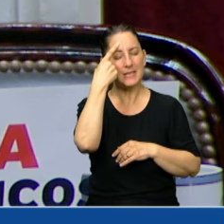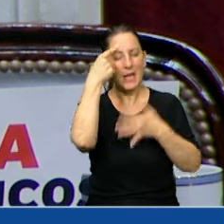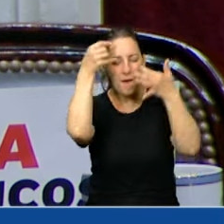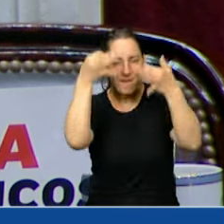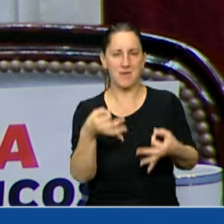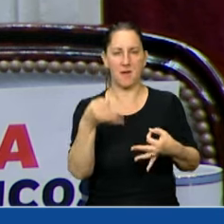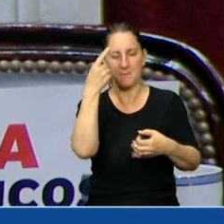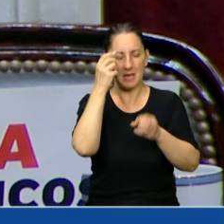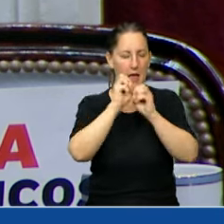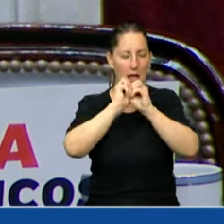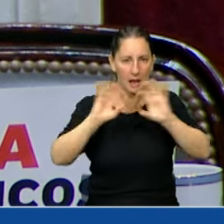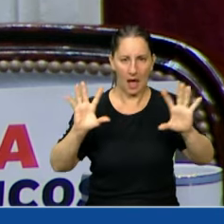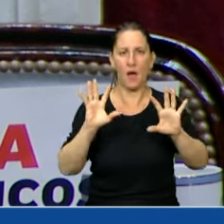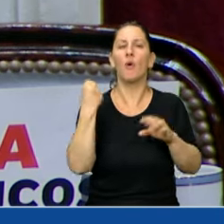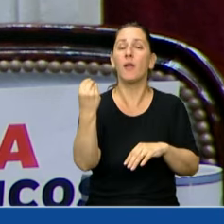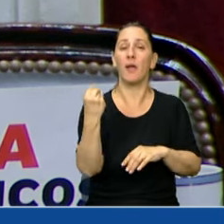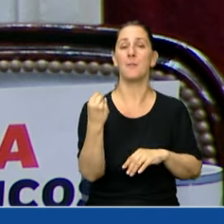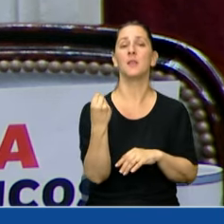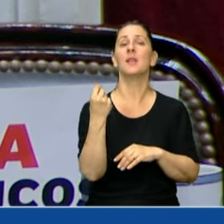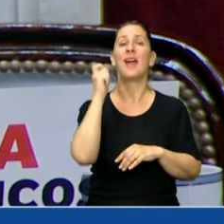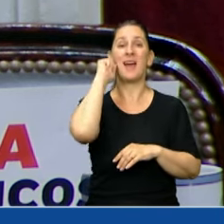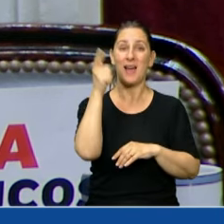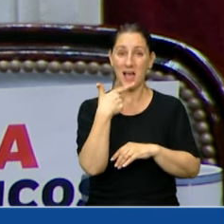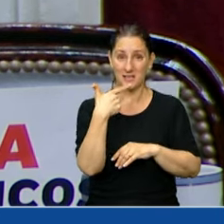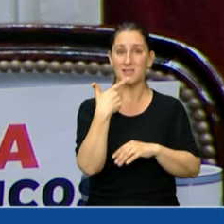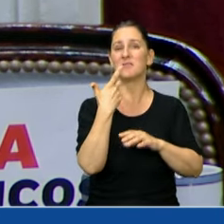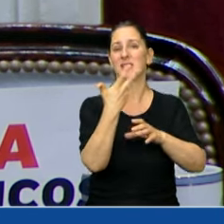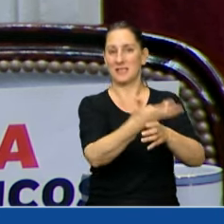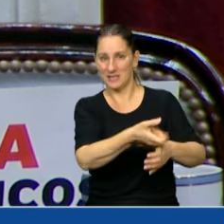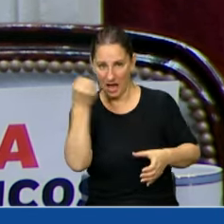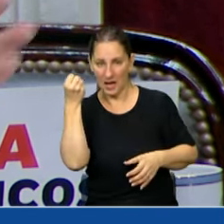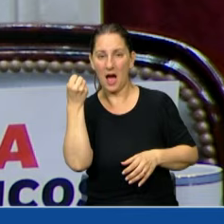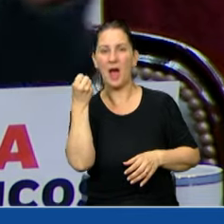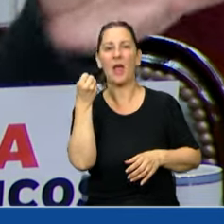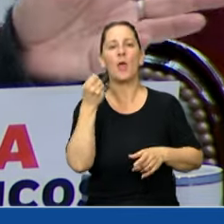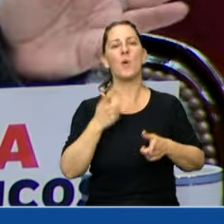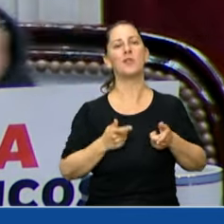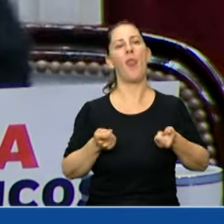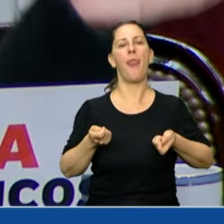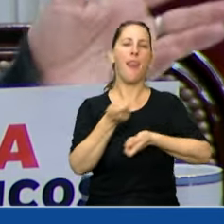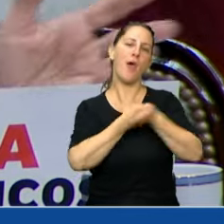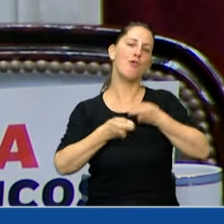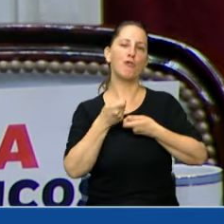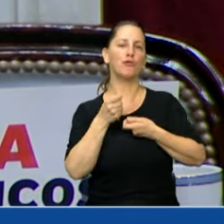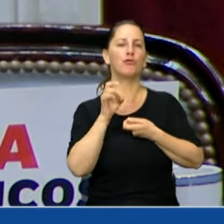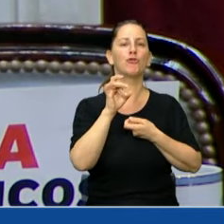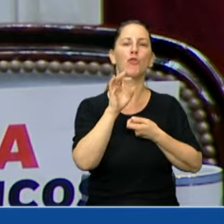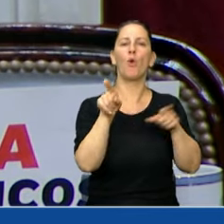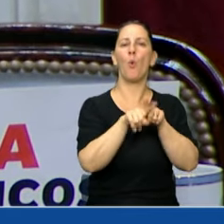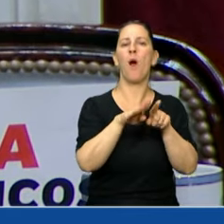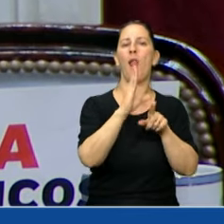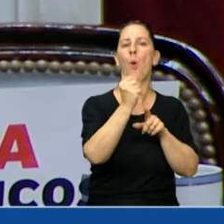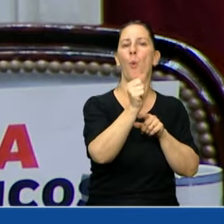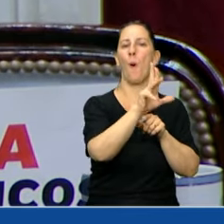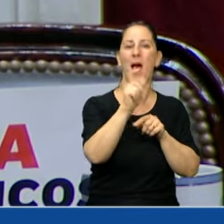posibilidad de explotación de del gas y que no sea un negociado como el barril criollo y